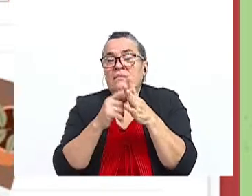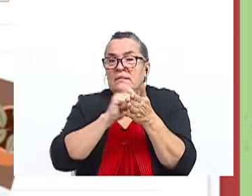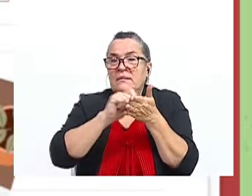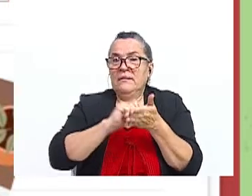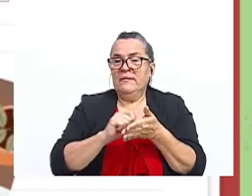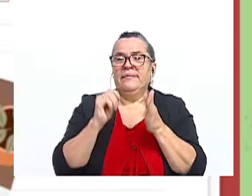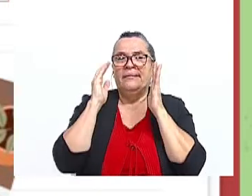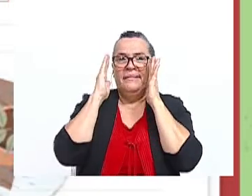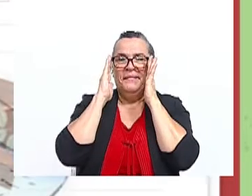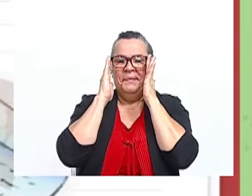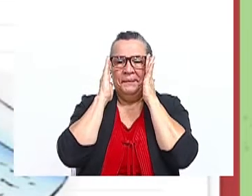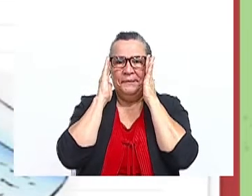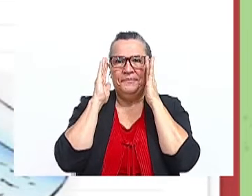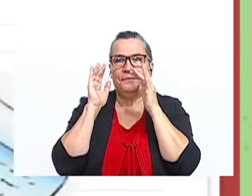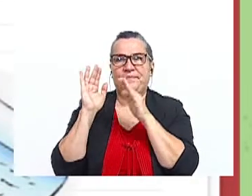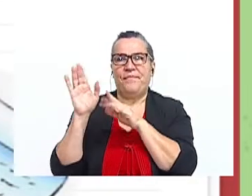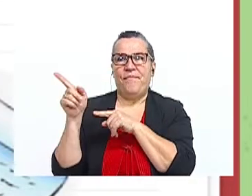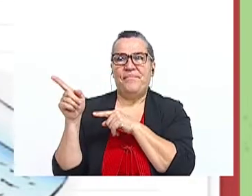escrito.